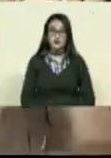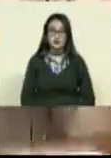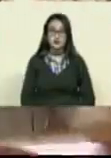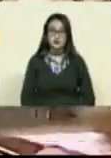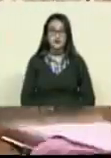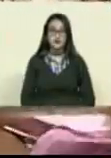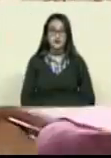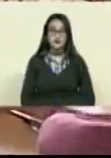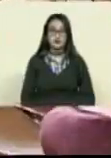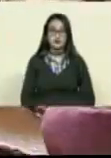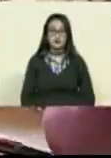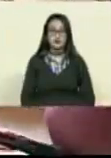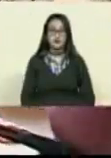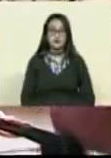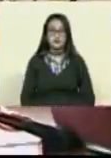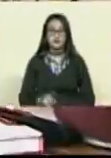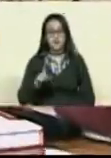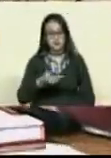Compañero